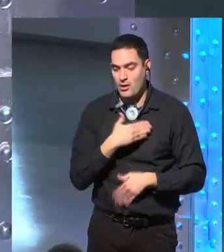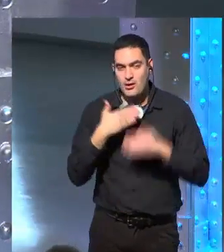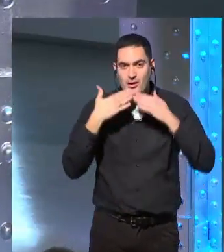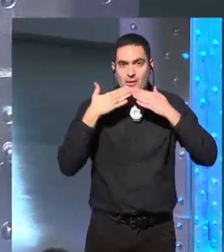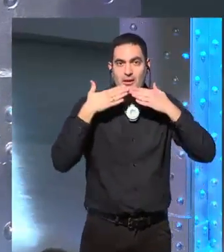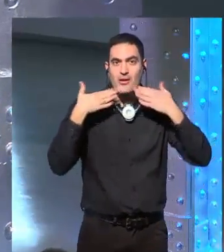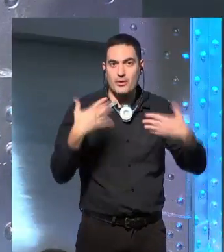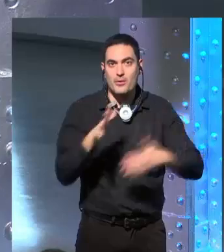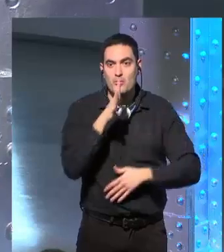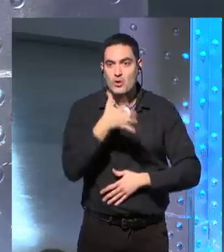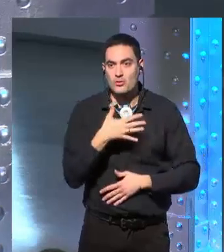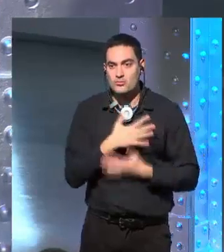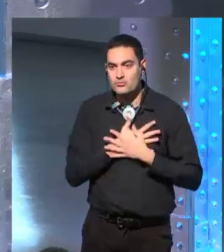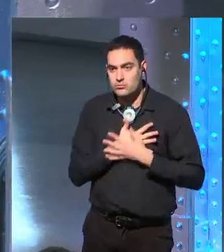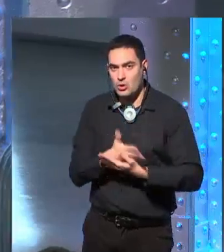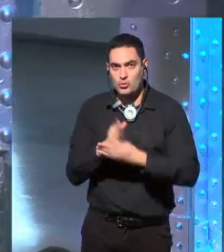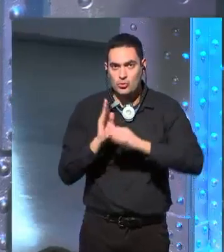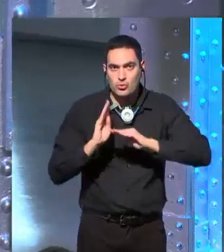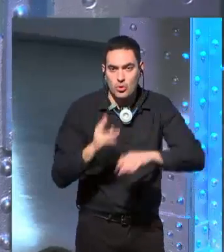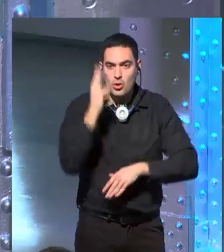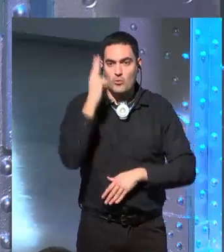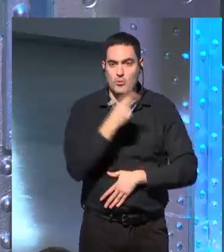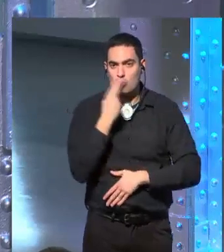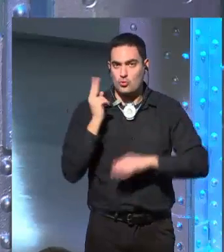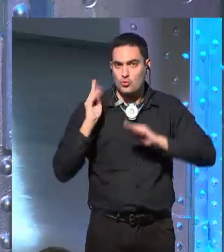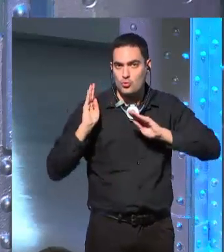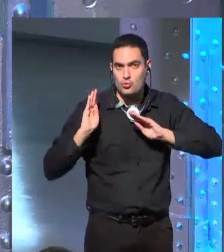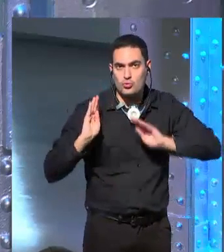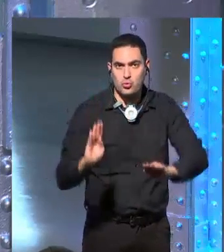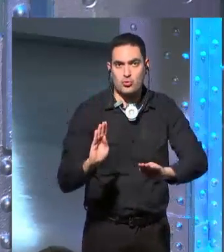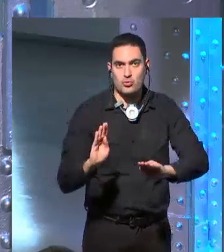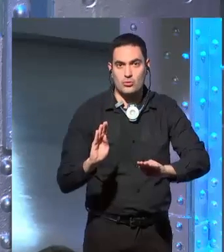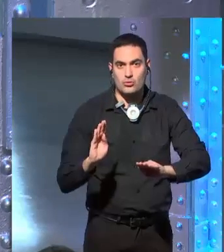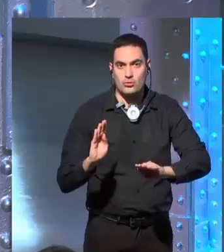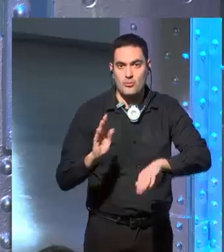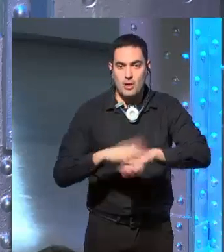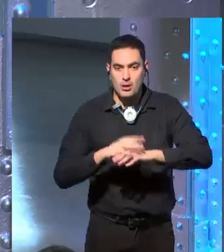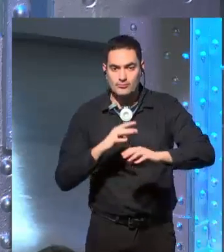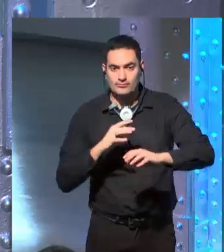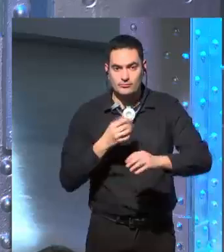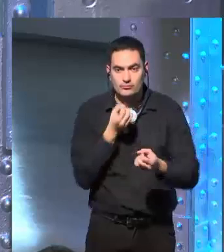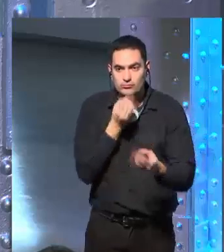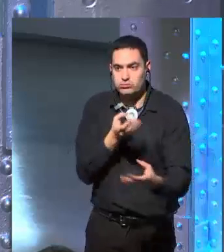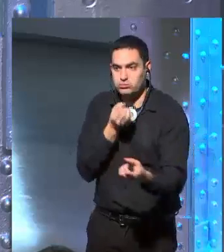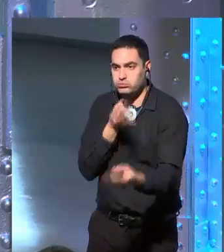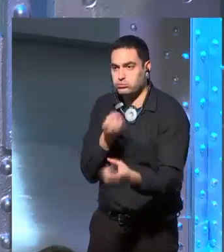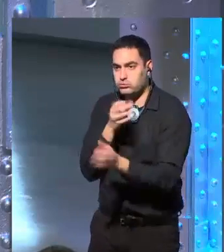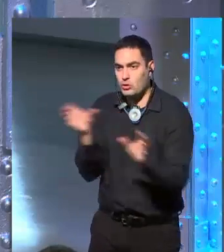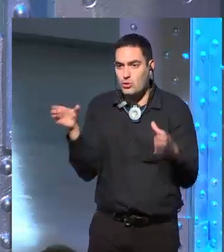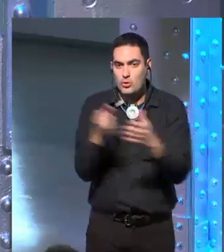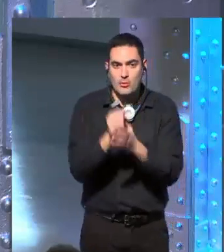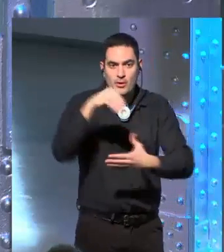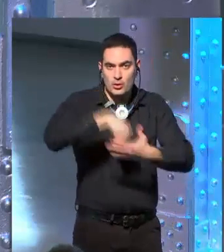corazón por tu pasión, por tu compromiso de traer esta conversación a tu comunidad, porque